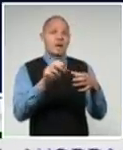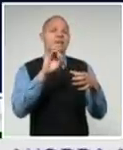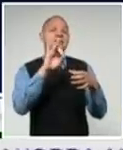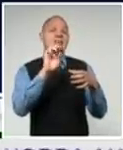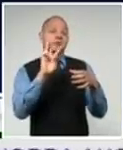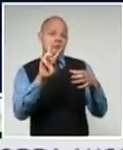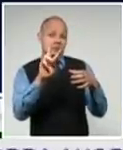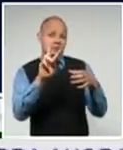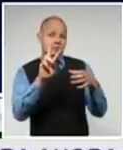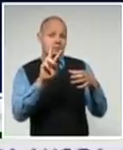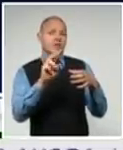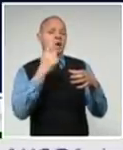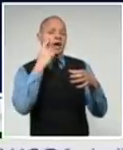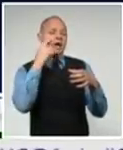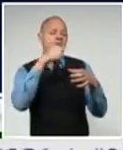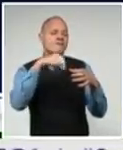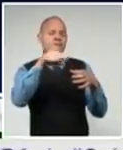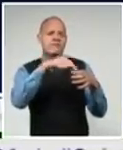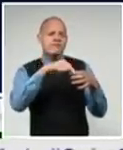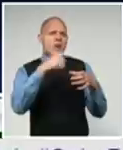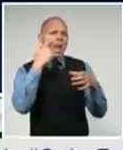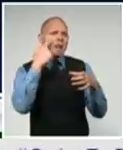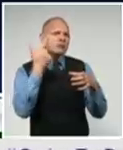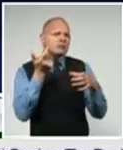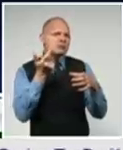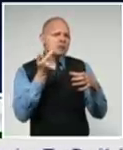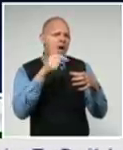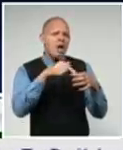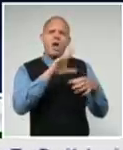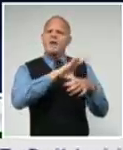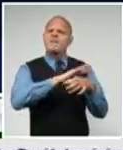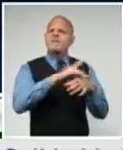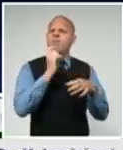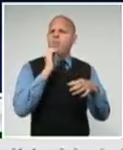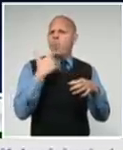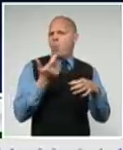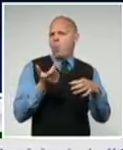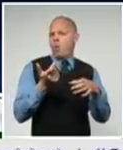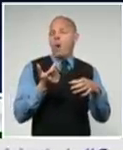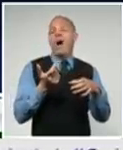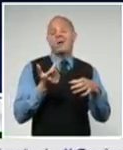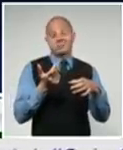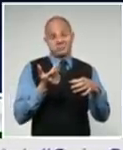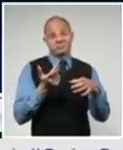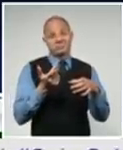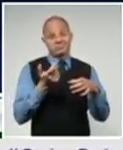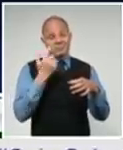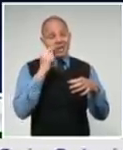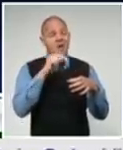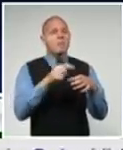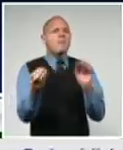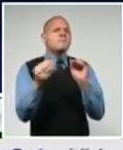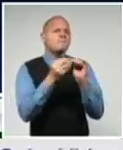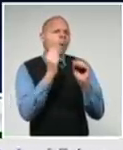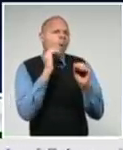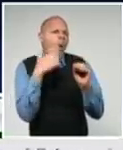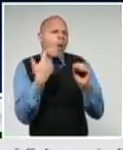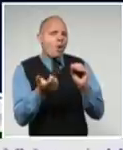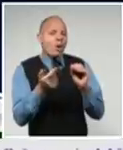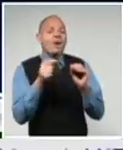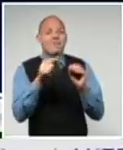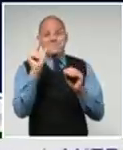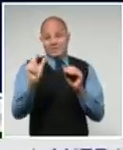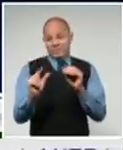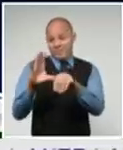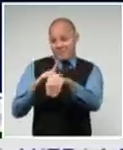98,6% de todos los diagnosticados ayer. Ustedes me dirán si es importante o no importante este grupo de